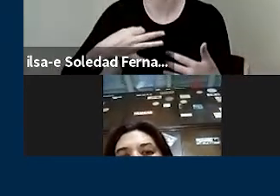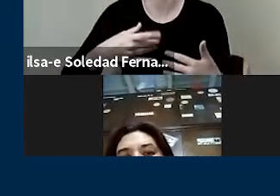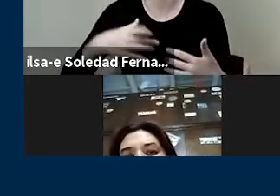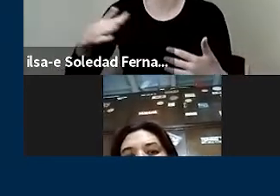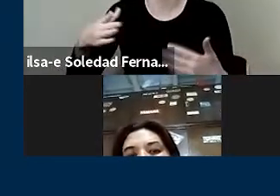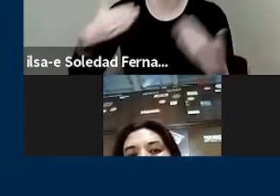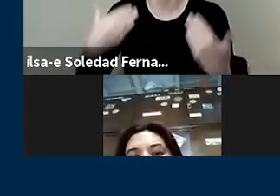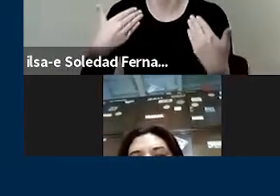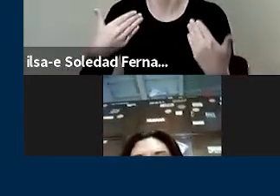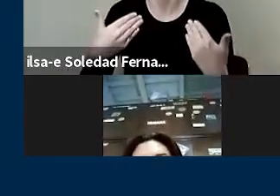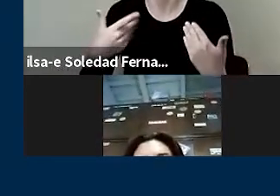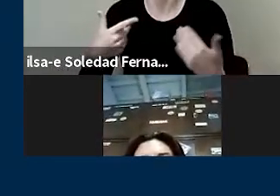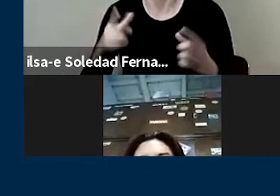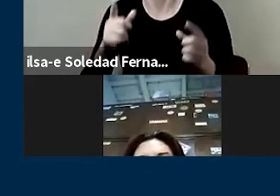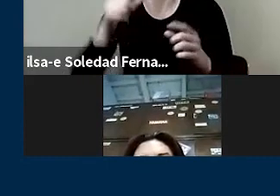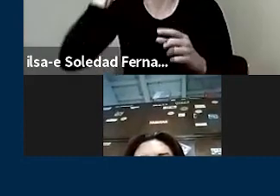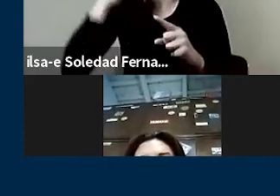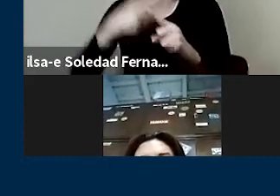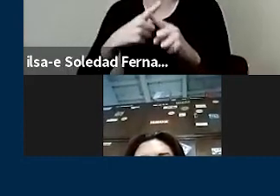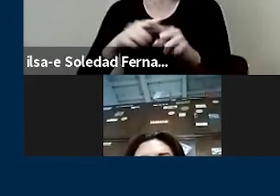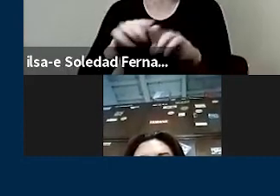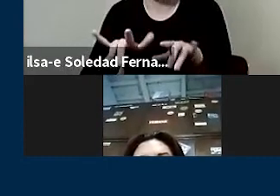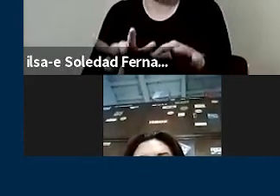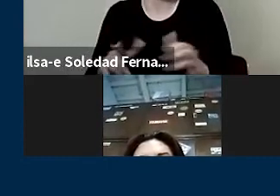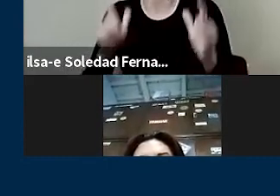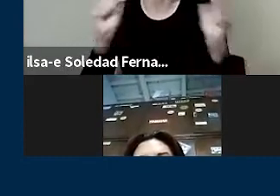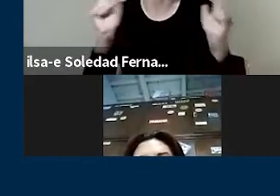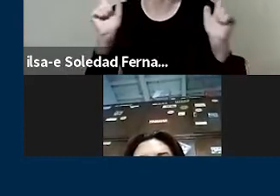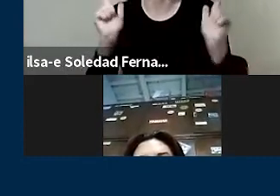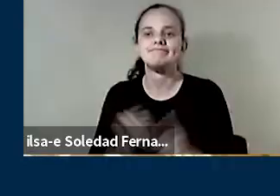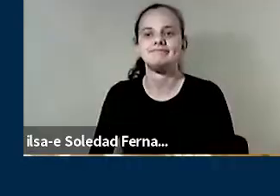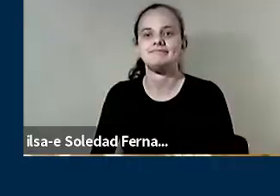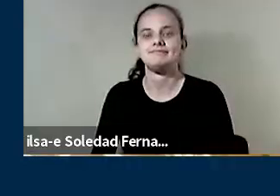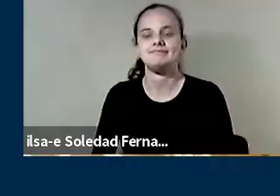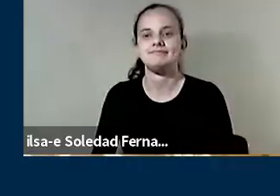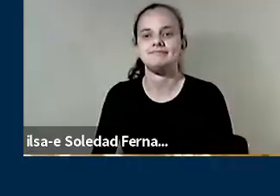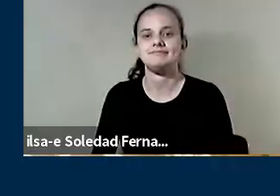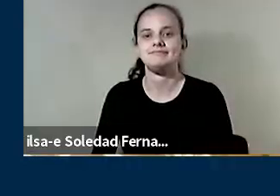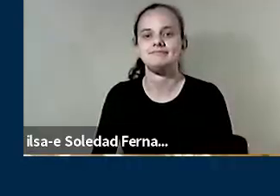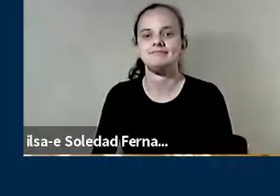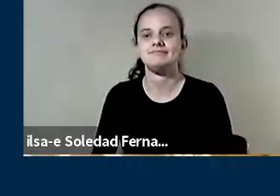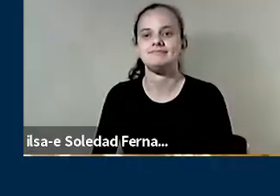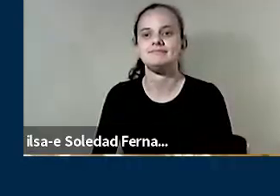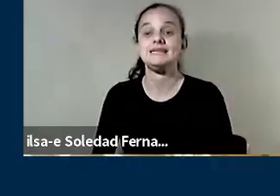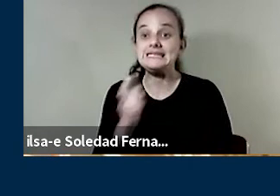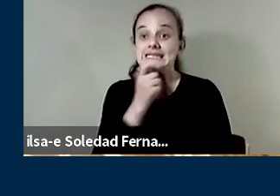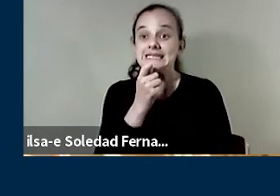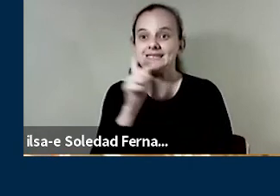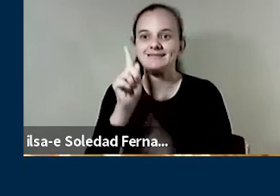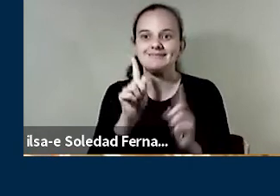es básico, el entendimiento de que todas las personas tienen que poder gozar de las experiencias digitales.